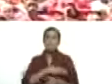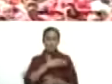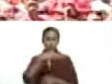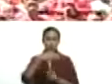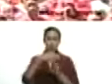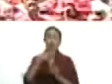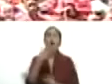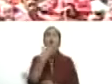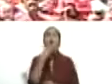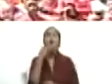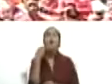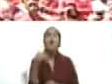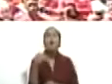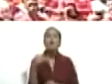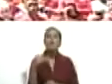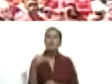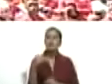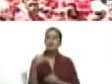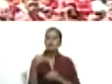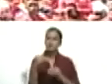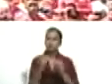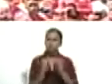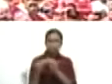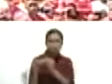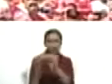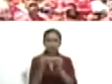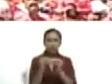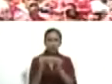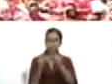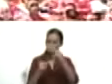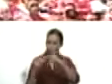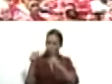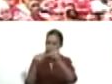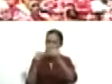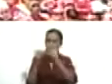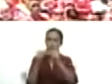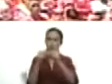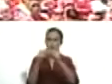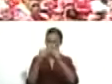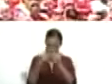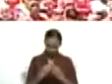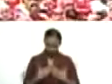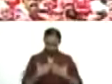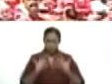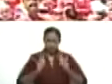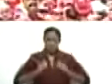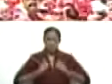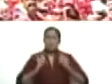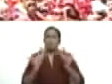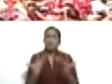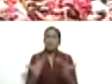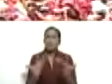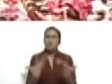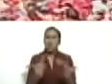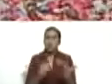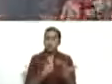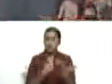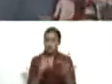créala, constrúyela, vívela. Y yo le agregué una